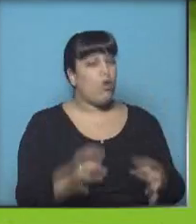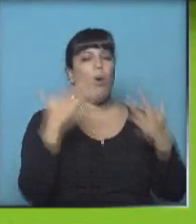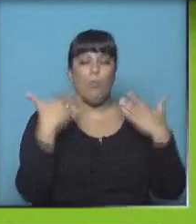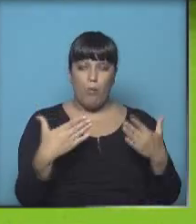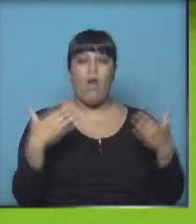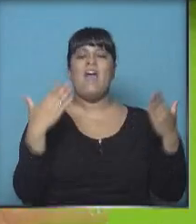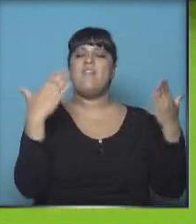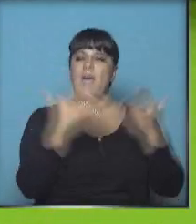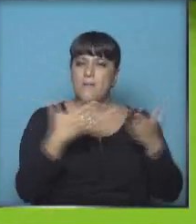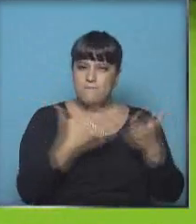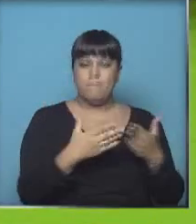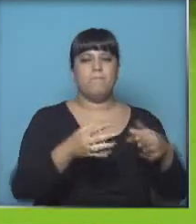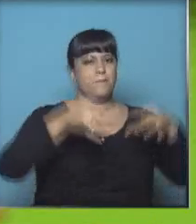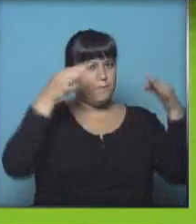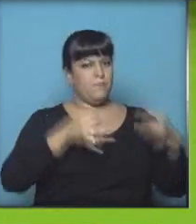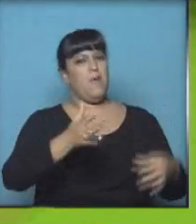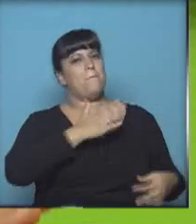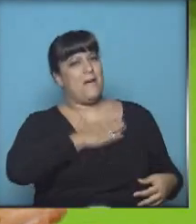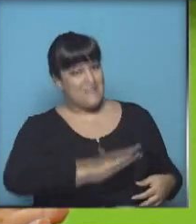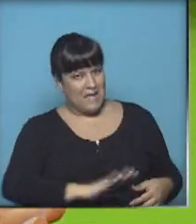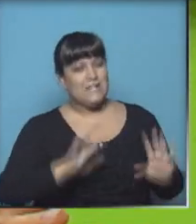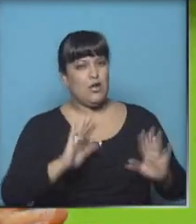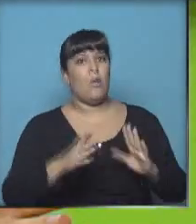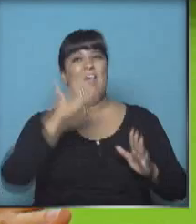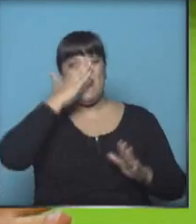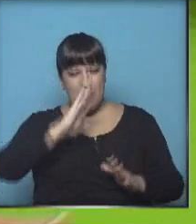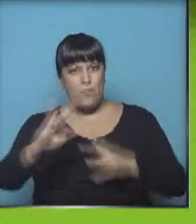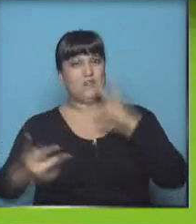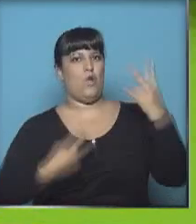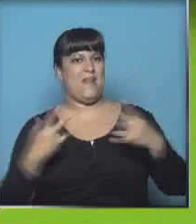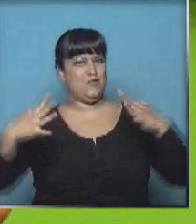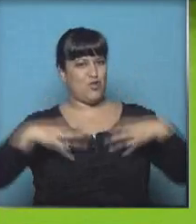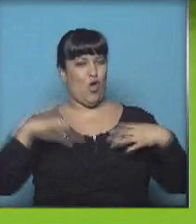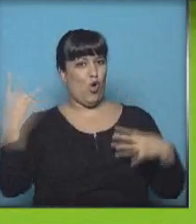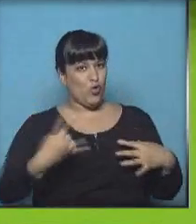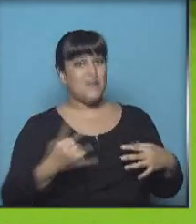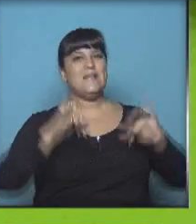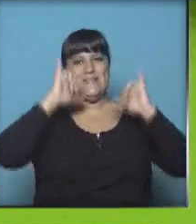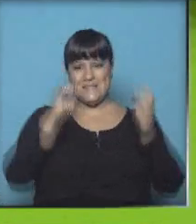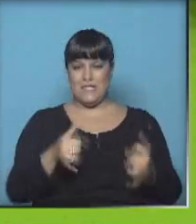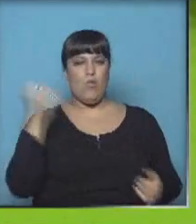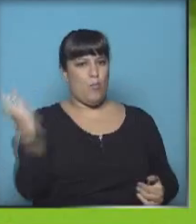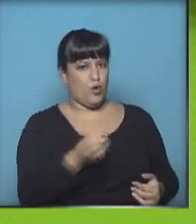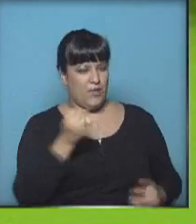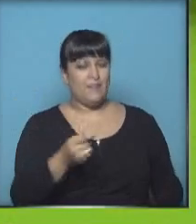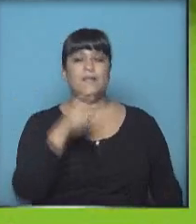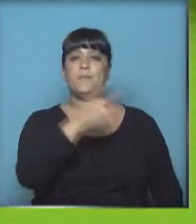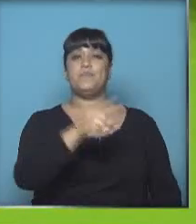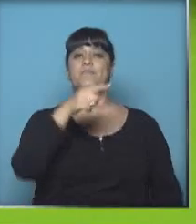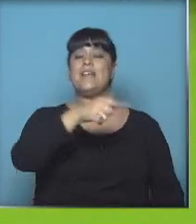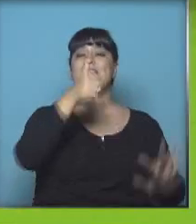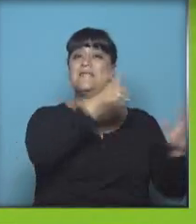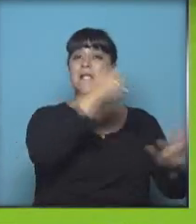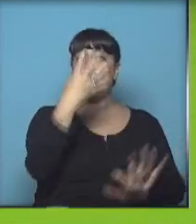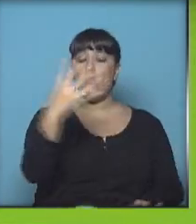diagnóstico previo de tranquilidad antes de que te pongan las prótesis mamarias es muy importante. Es muy importante. Rosalía tiene 64